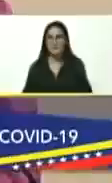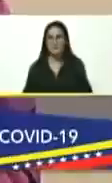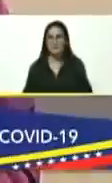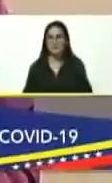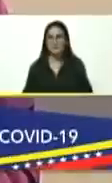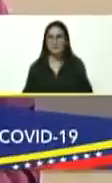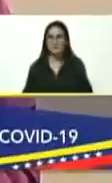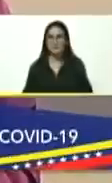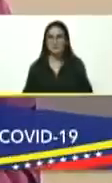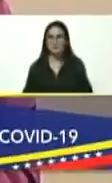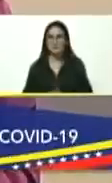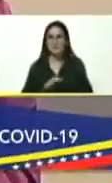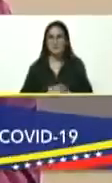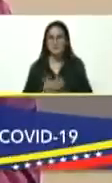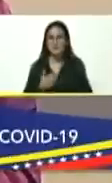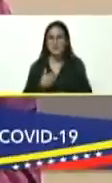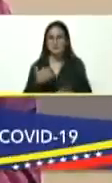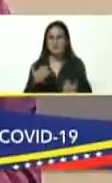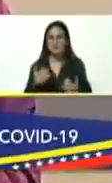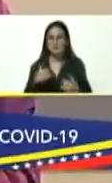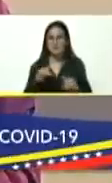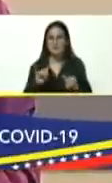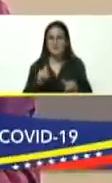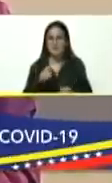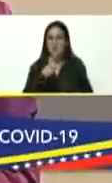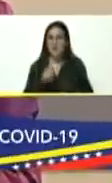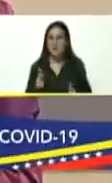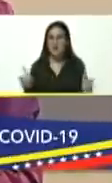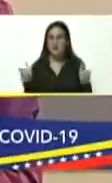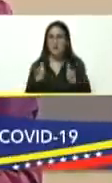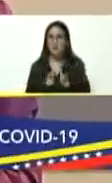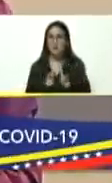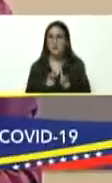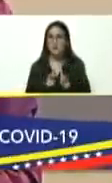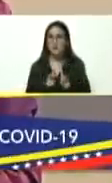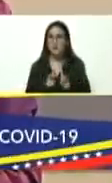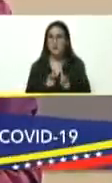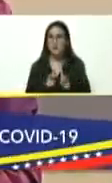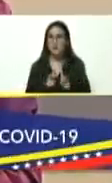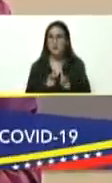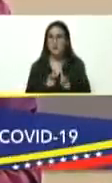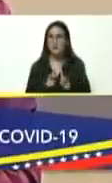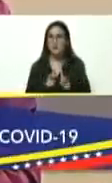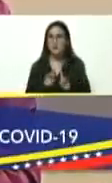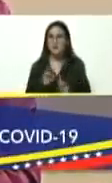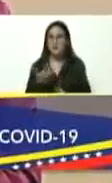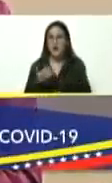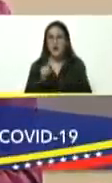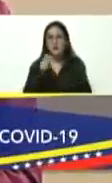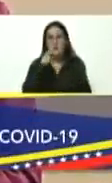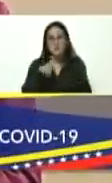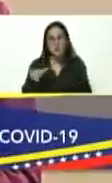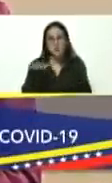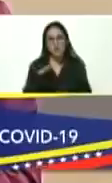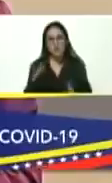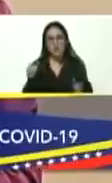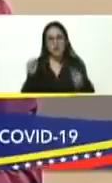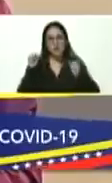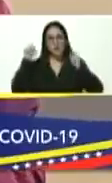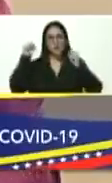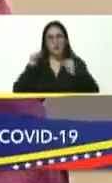porque como le hemos dicho en la reunión hemos tenido y tenemos un pueblo heroico